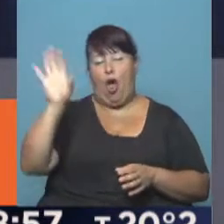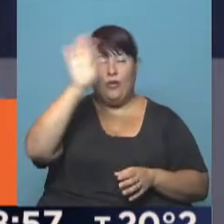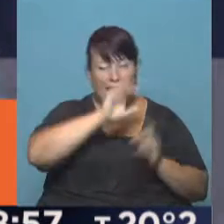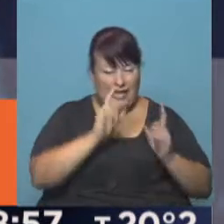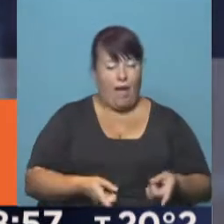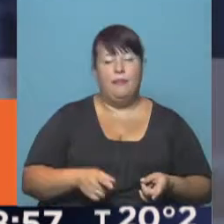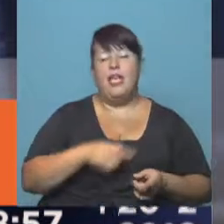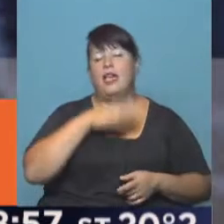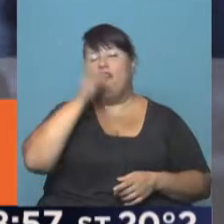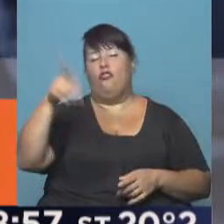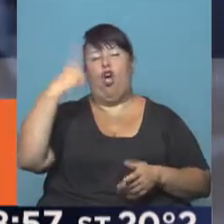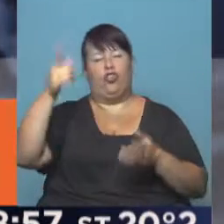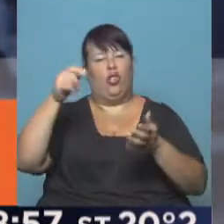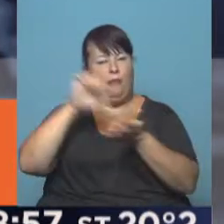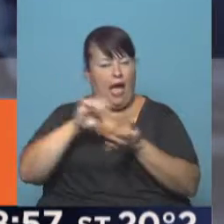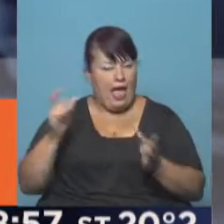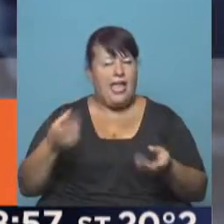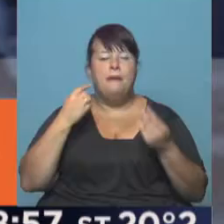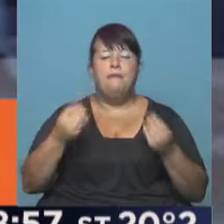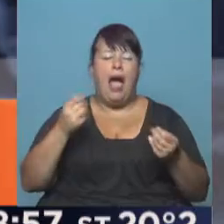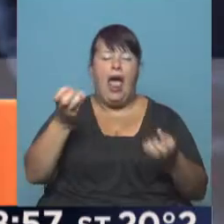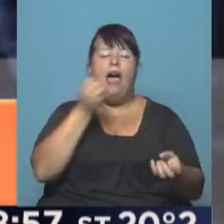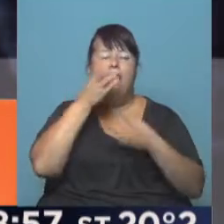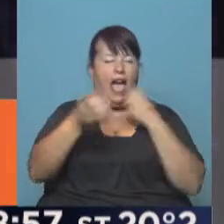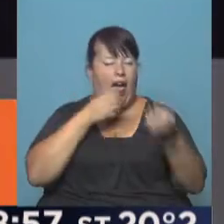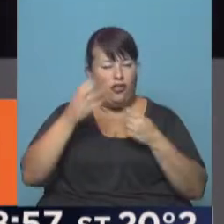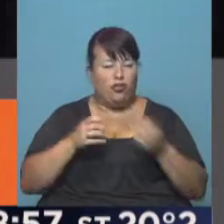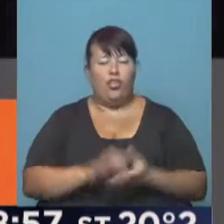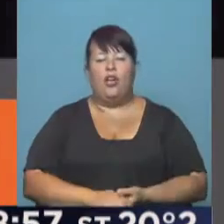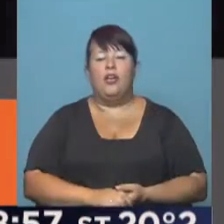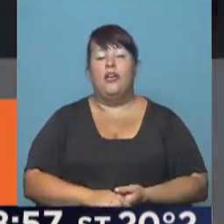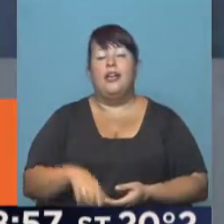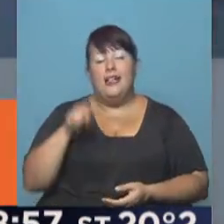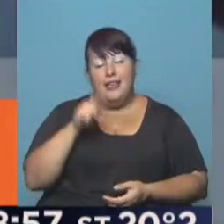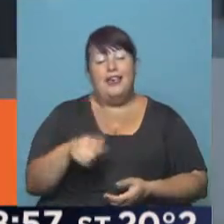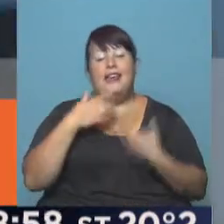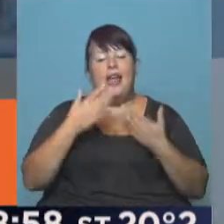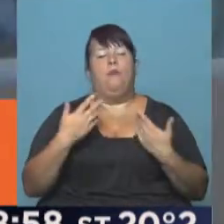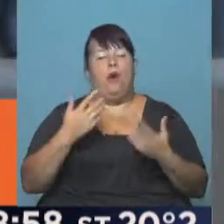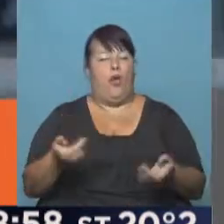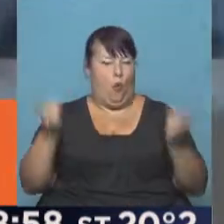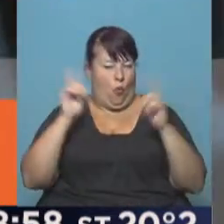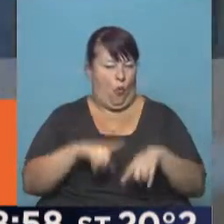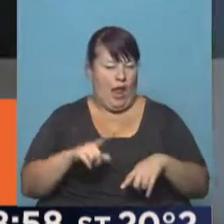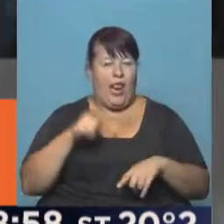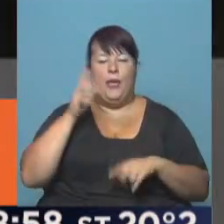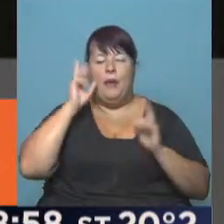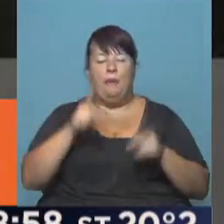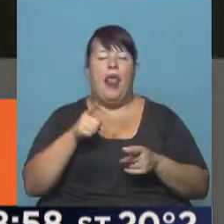provincias, y también se fue al exterior a tomar testimonios. Uh-huh. Y eso pudo reconstruir ese